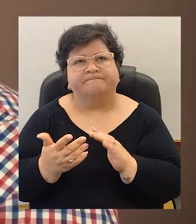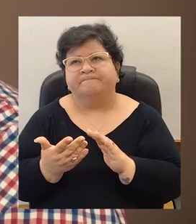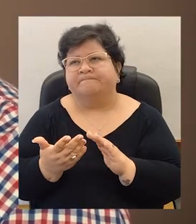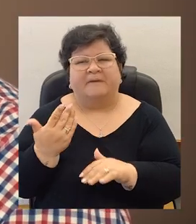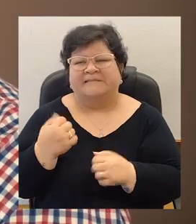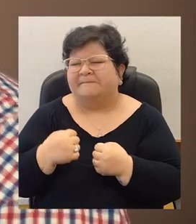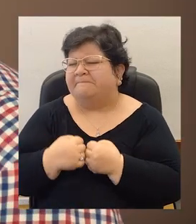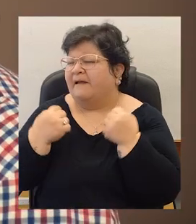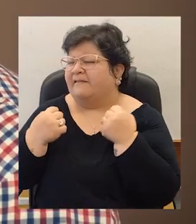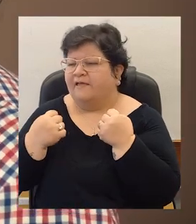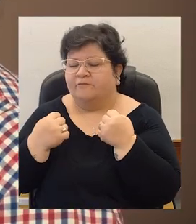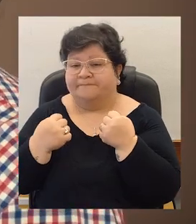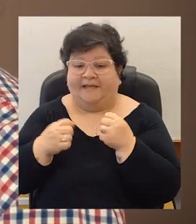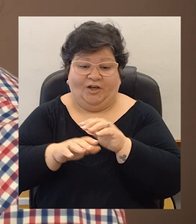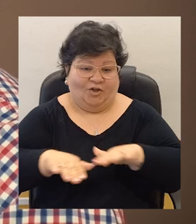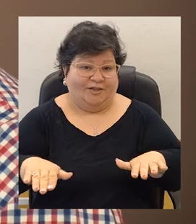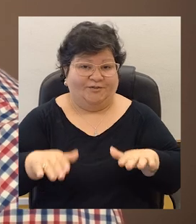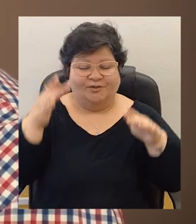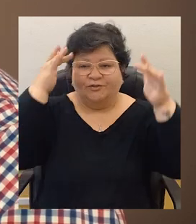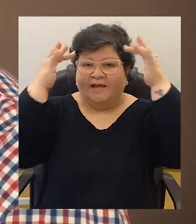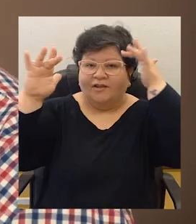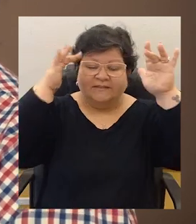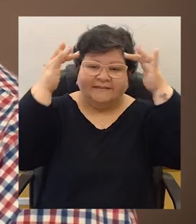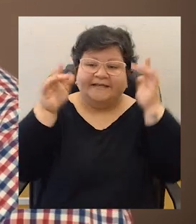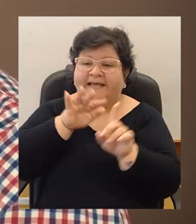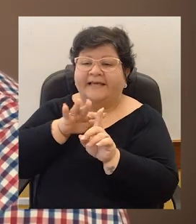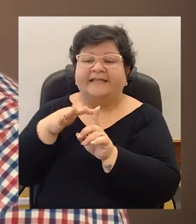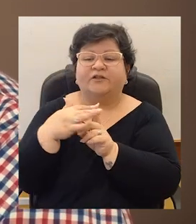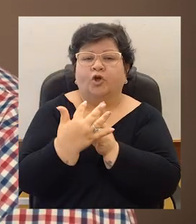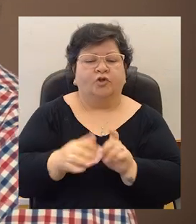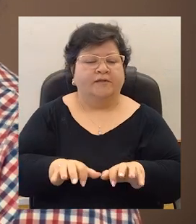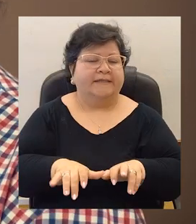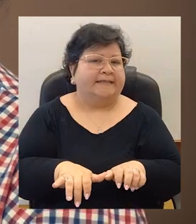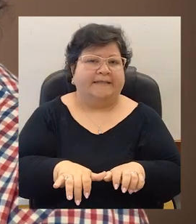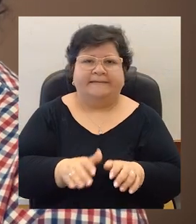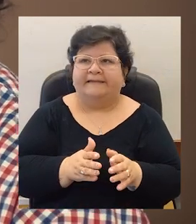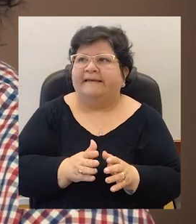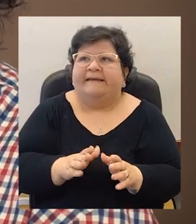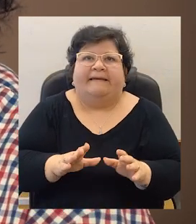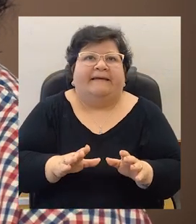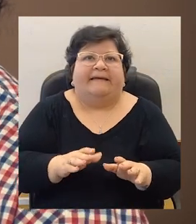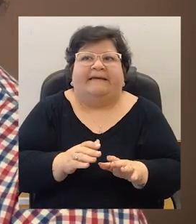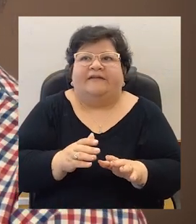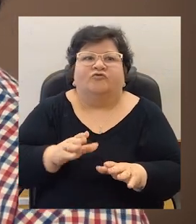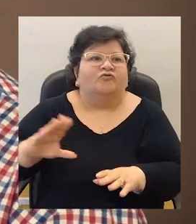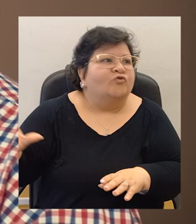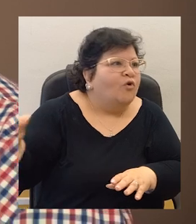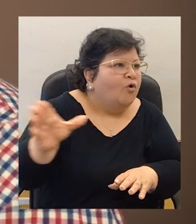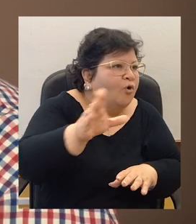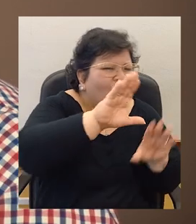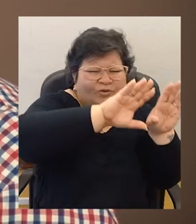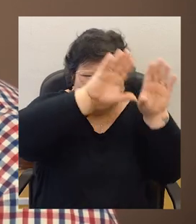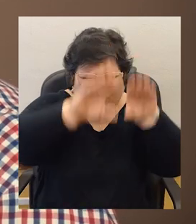por cualquier cosa del entorno resulta que los entornos digitales este momento son omnipresentes por lo tanto esos elementos del entorno